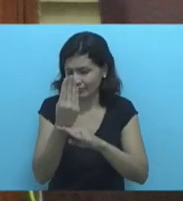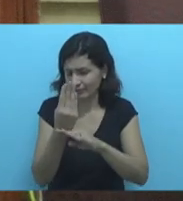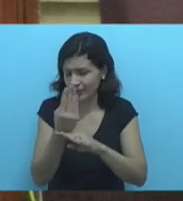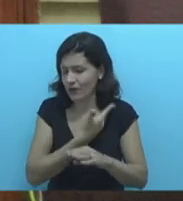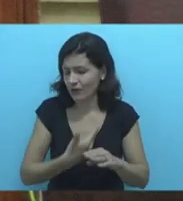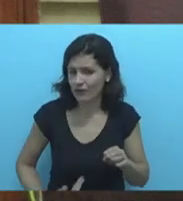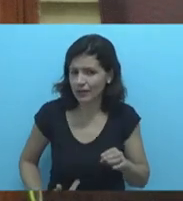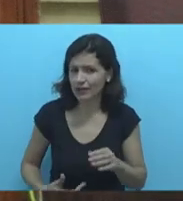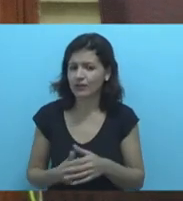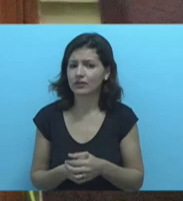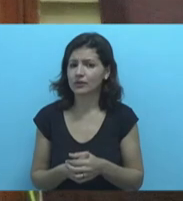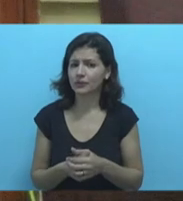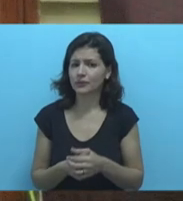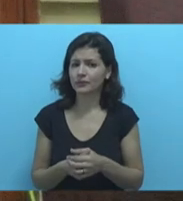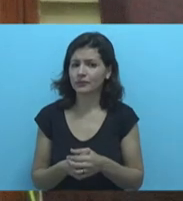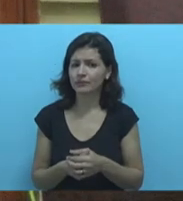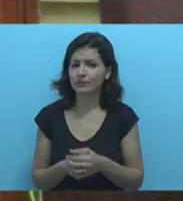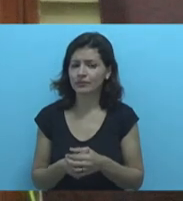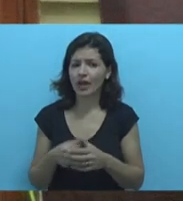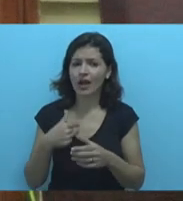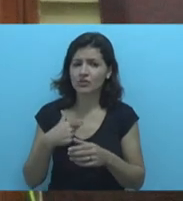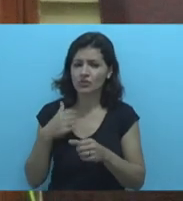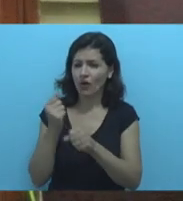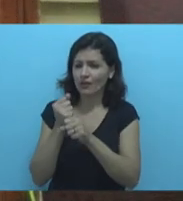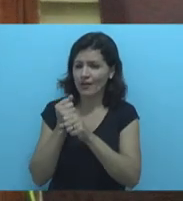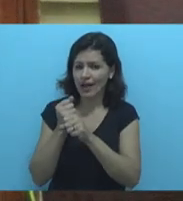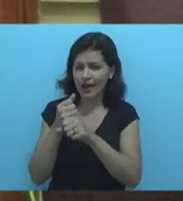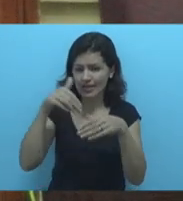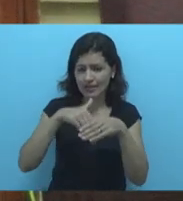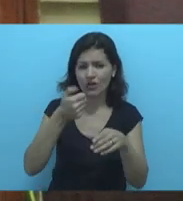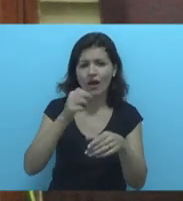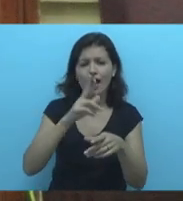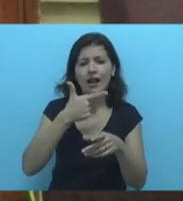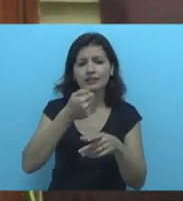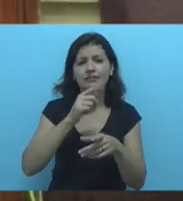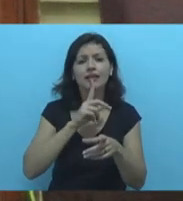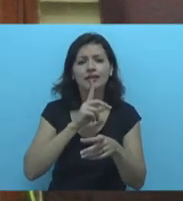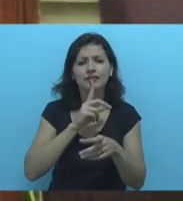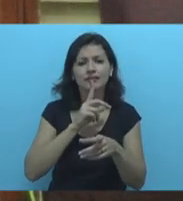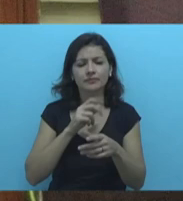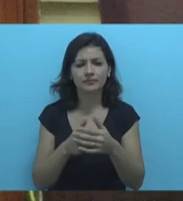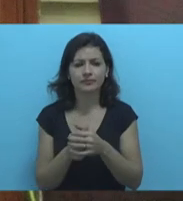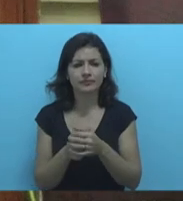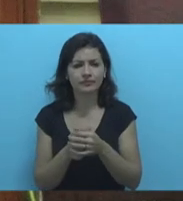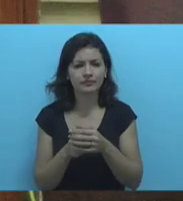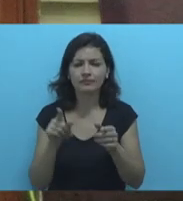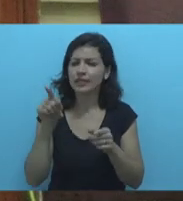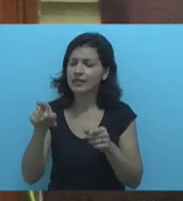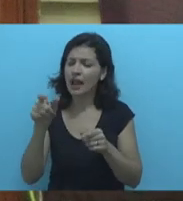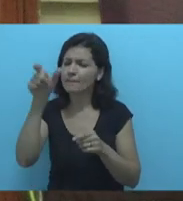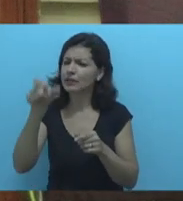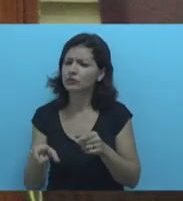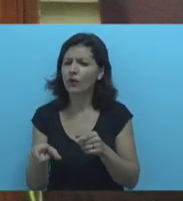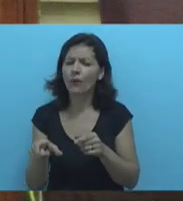Justamente yo estaba en el ARSAT y, como bien se señaló, era un hombre que escuchaba.